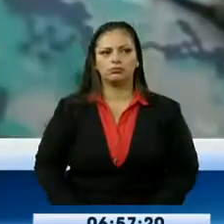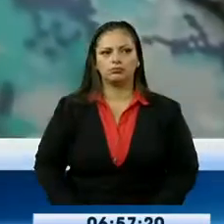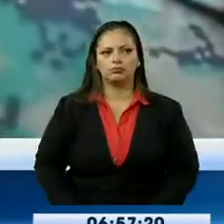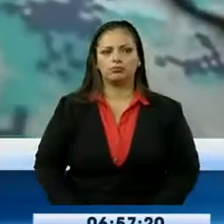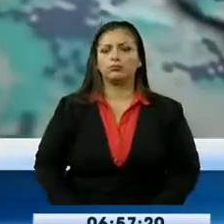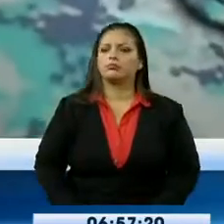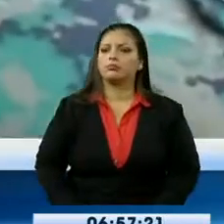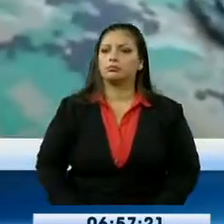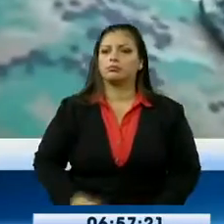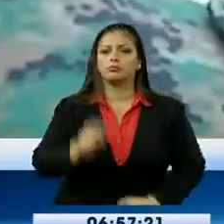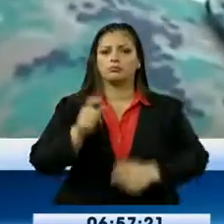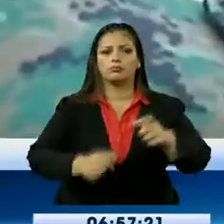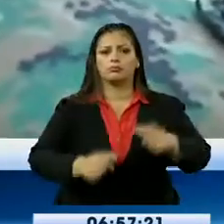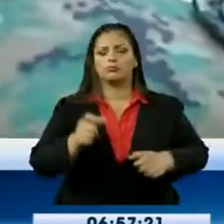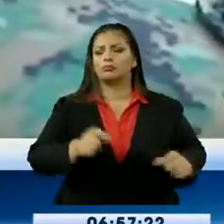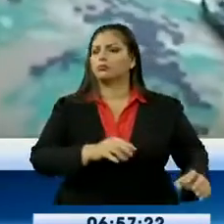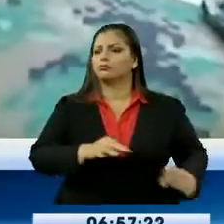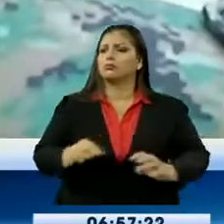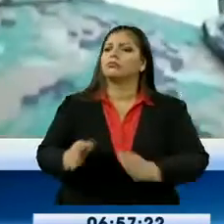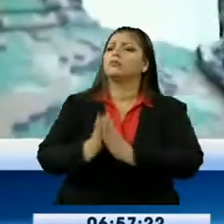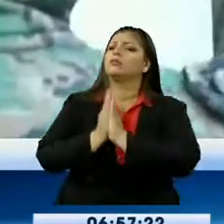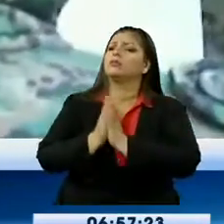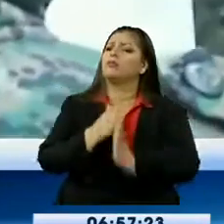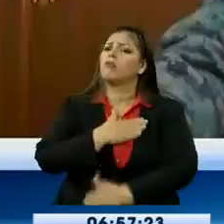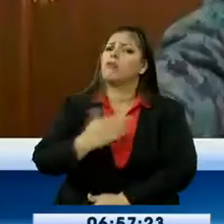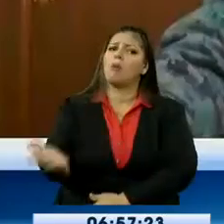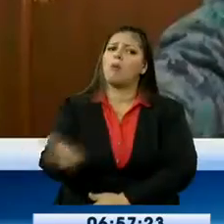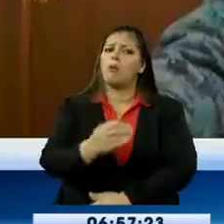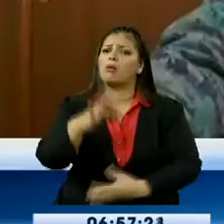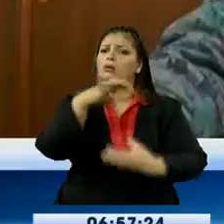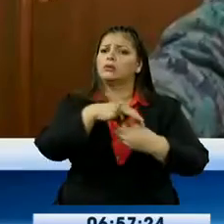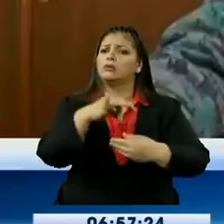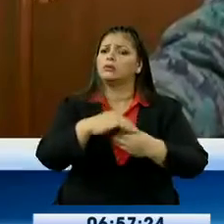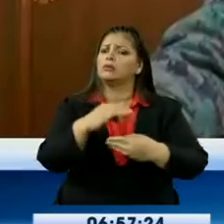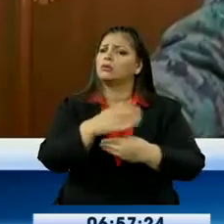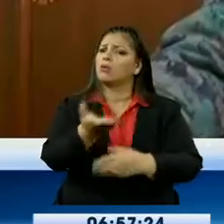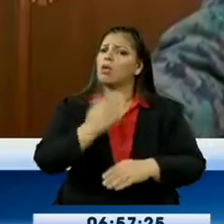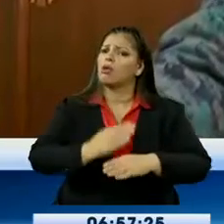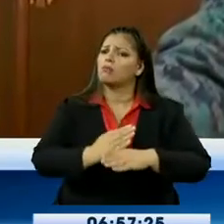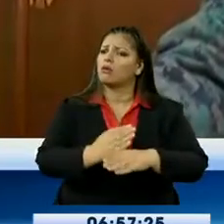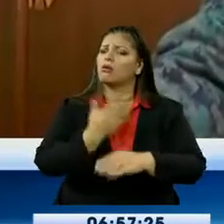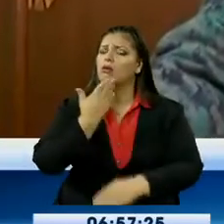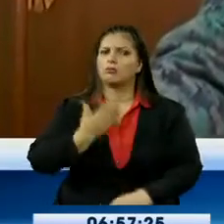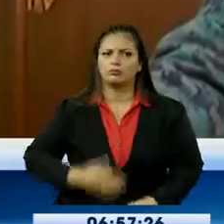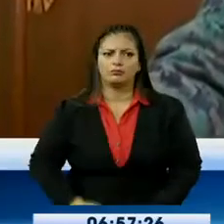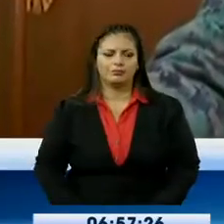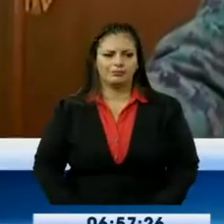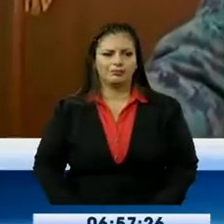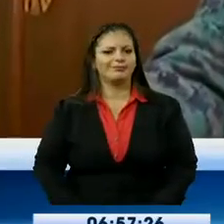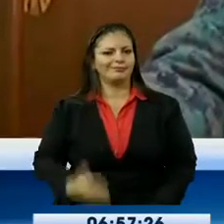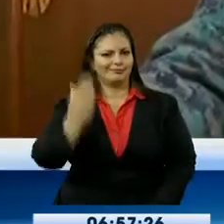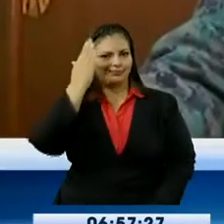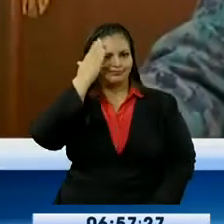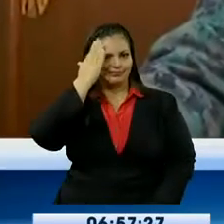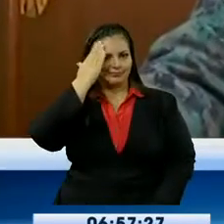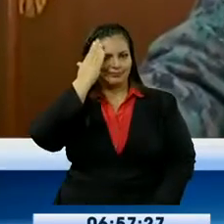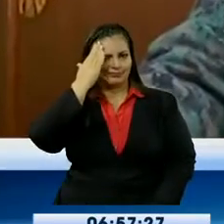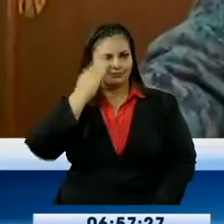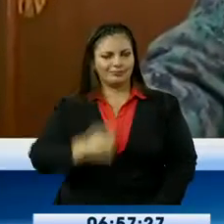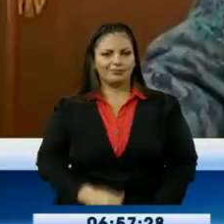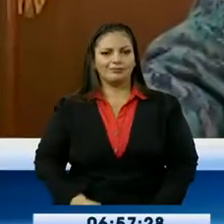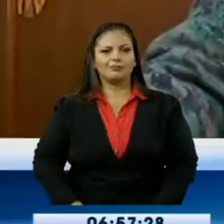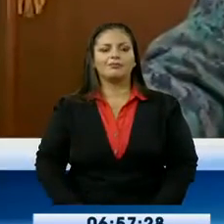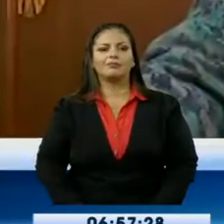resultados electorales, expresó. Bajo ningún concepto, para nosotros está muy claro la subordinación, en primer lugar, a la autoridad